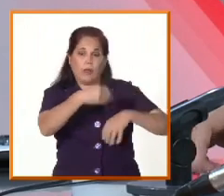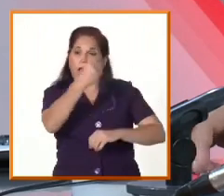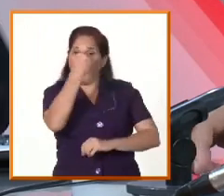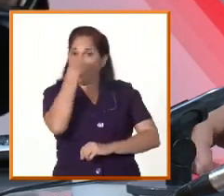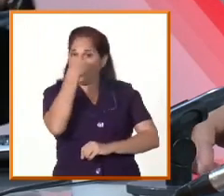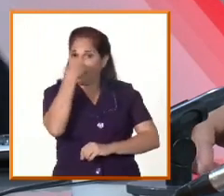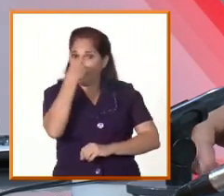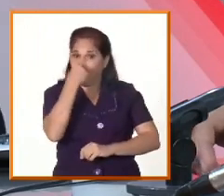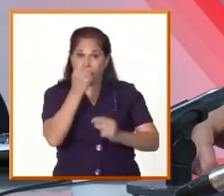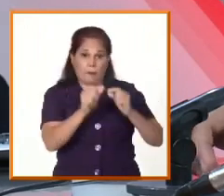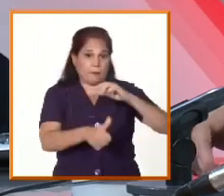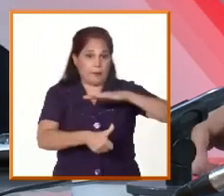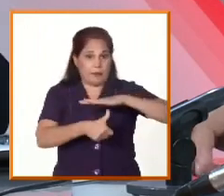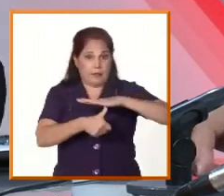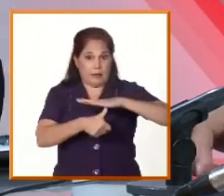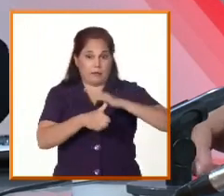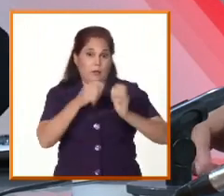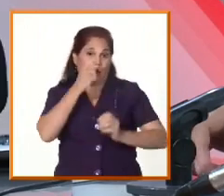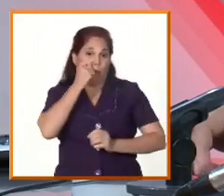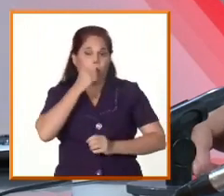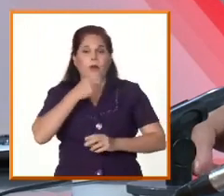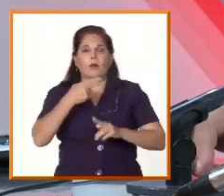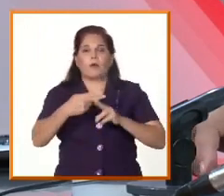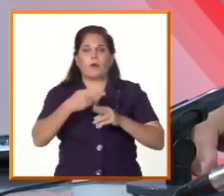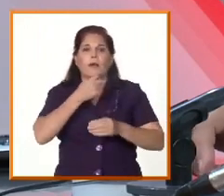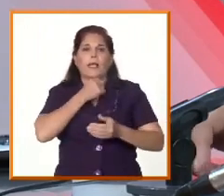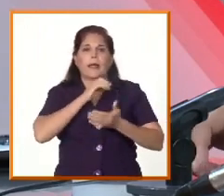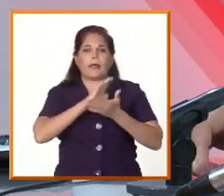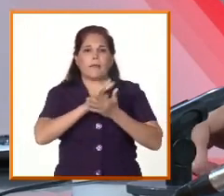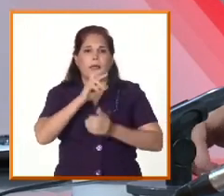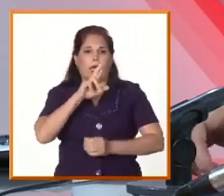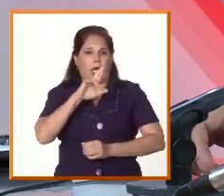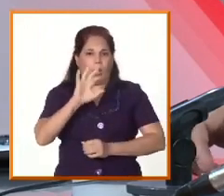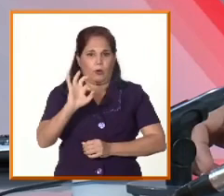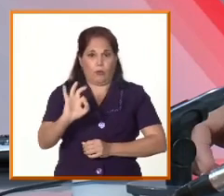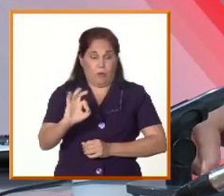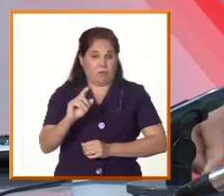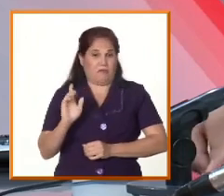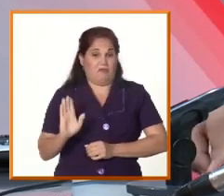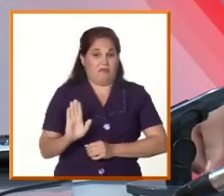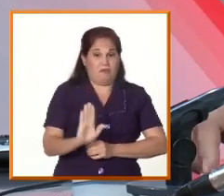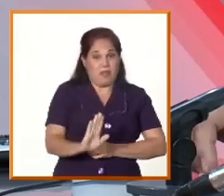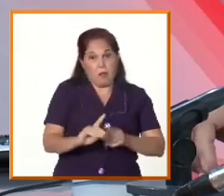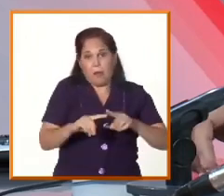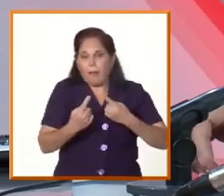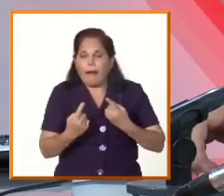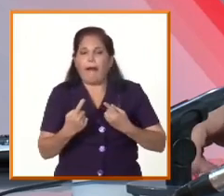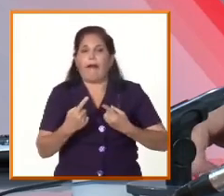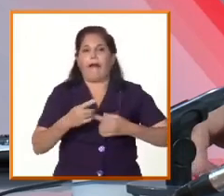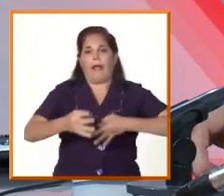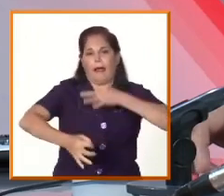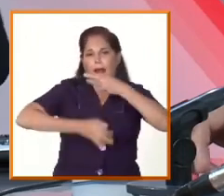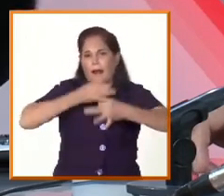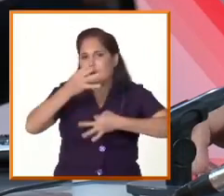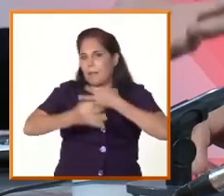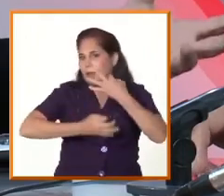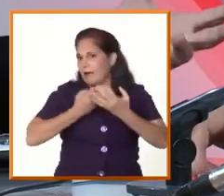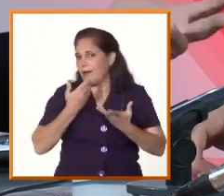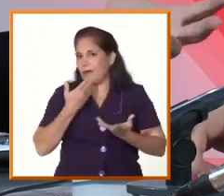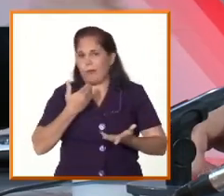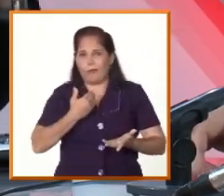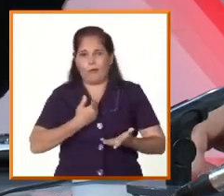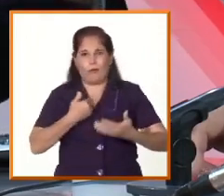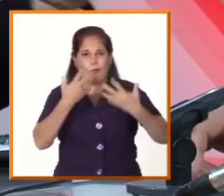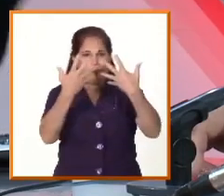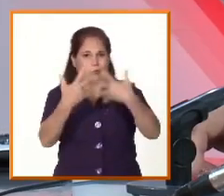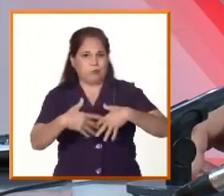cuyo presidente compañero de Mérida González Lorenzo que se ha venido además consolidando en los últimos tiempos una decisión